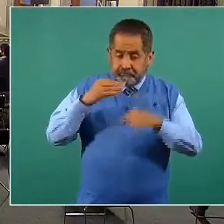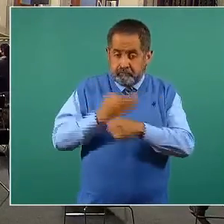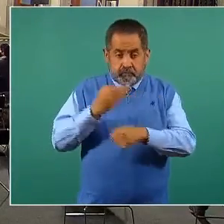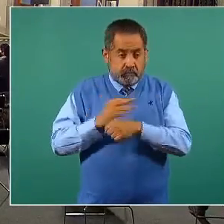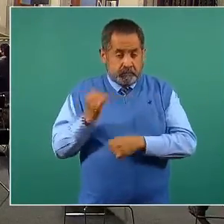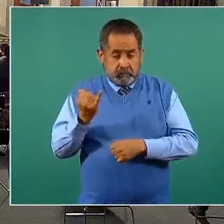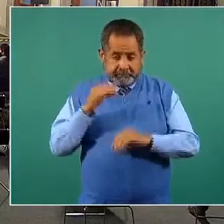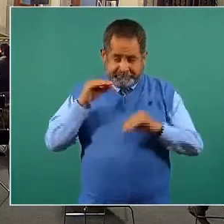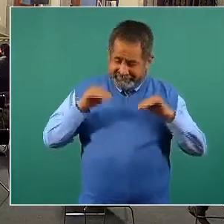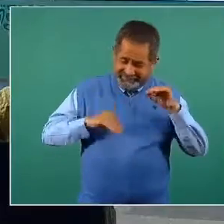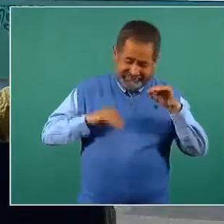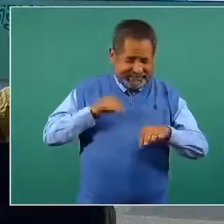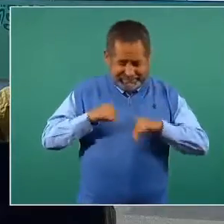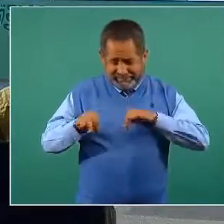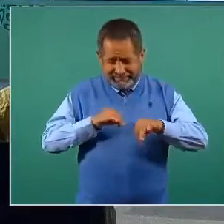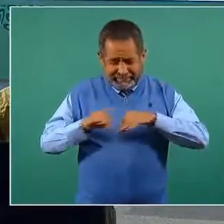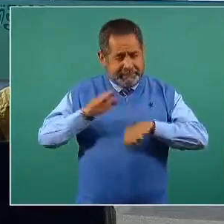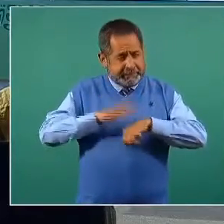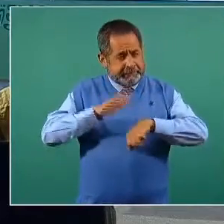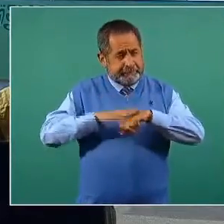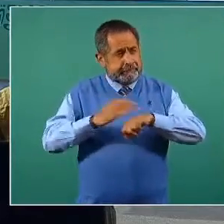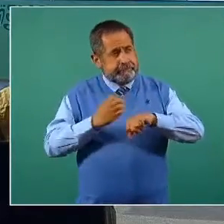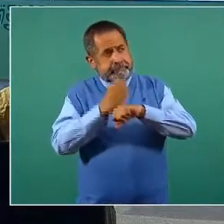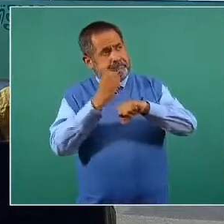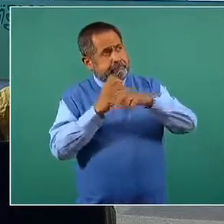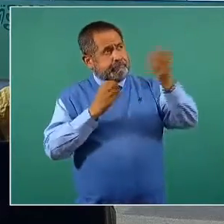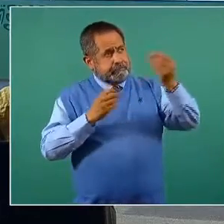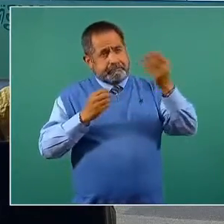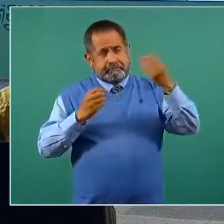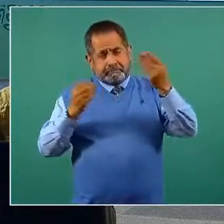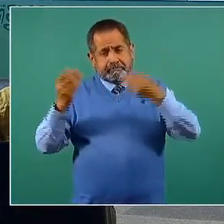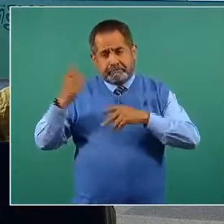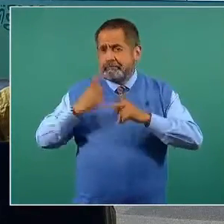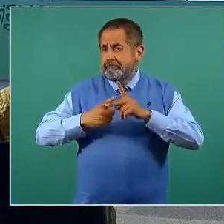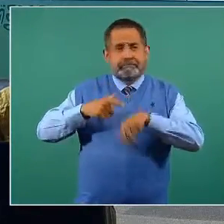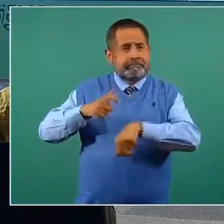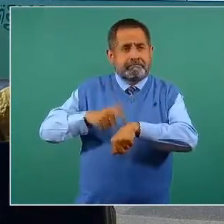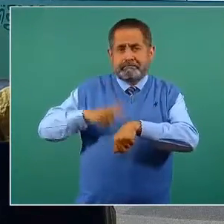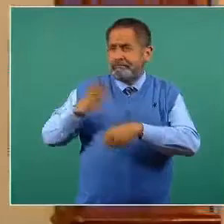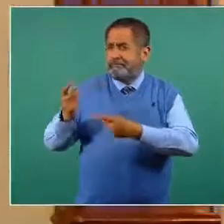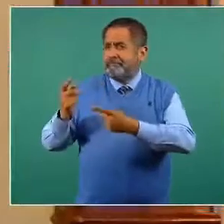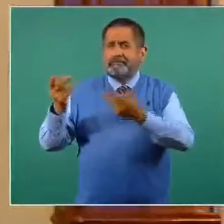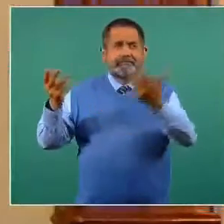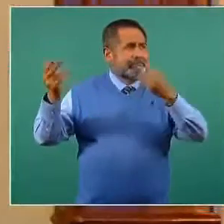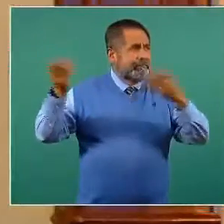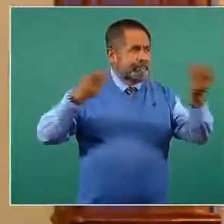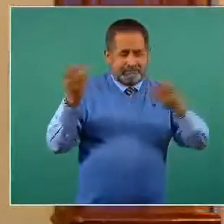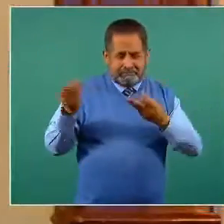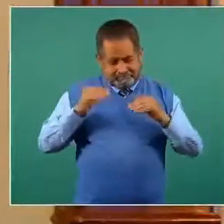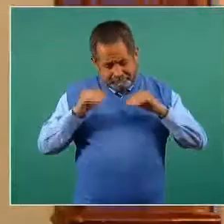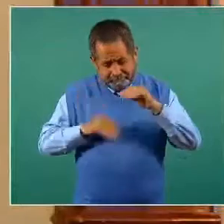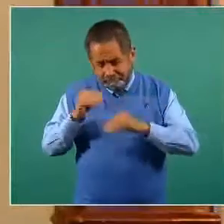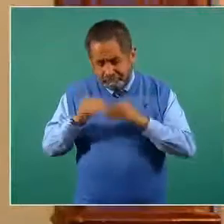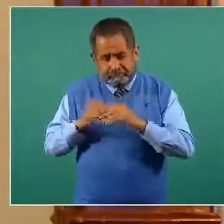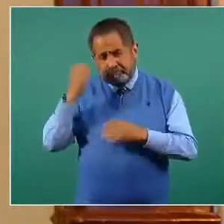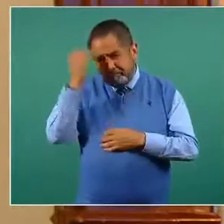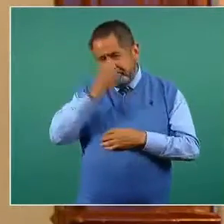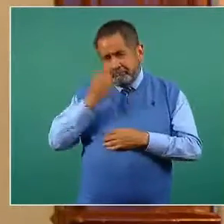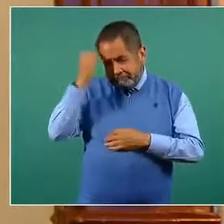a nivel de las entidades federativas porque hay tiempos peritorios que deben de cumplir y entonces empiezan a revisar